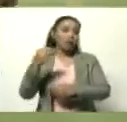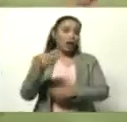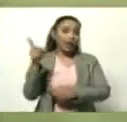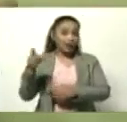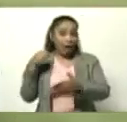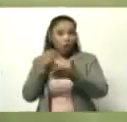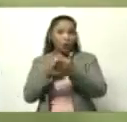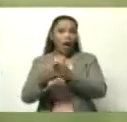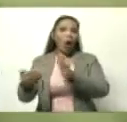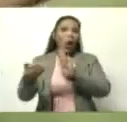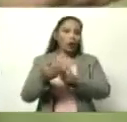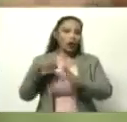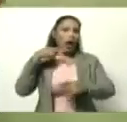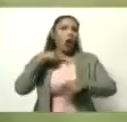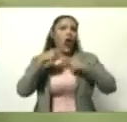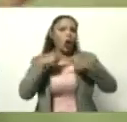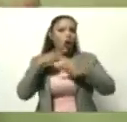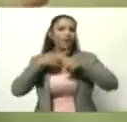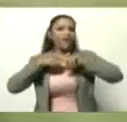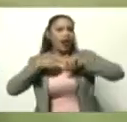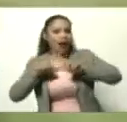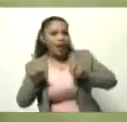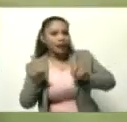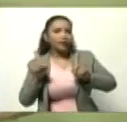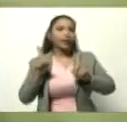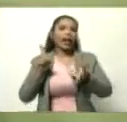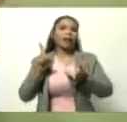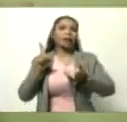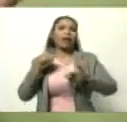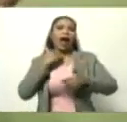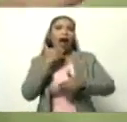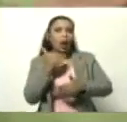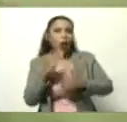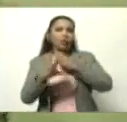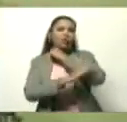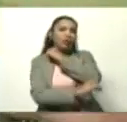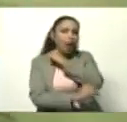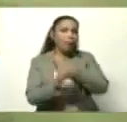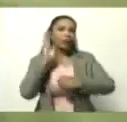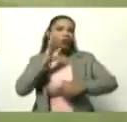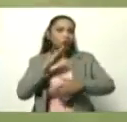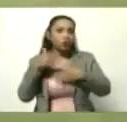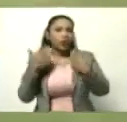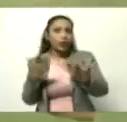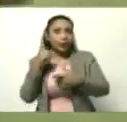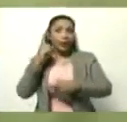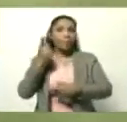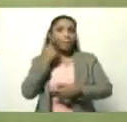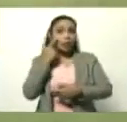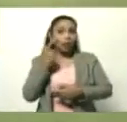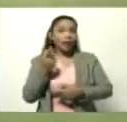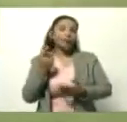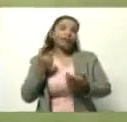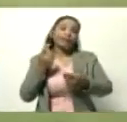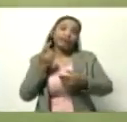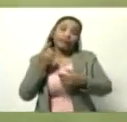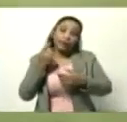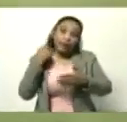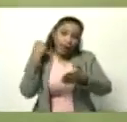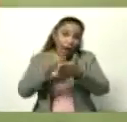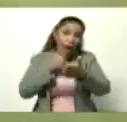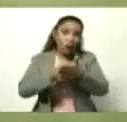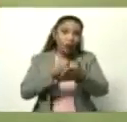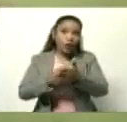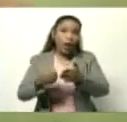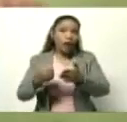contra el racismo contra el elitismo en todas esas luchas pues son están pendientes y obviamente la lucha en contra